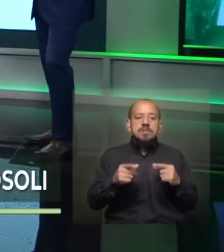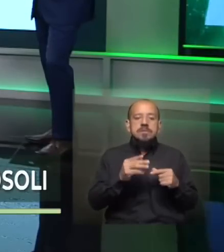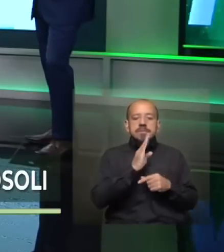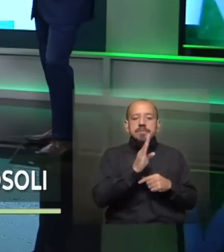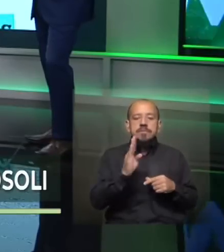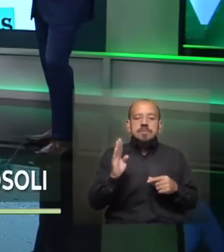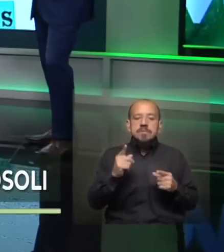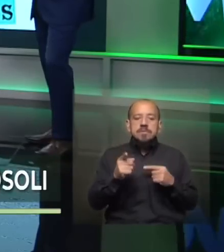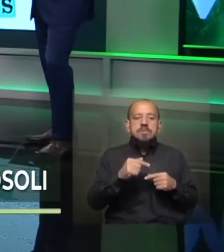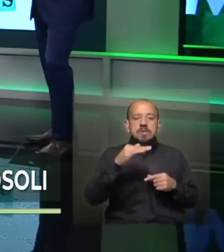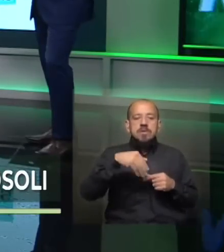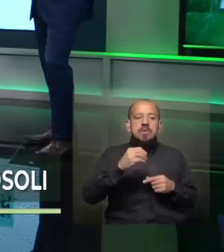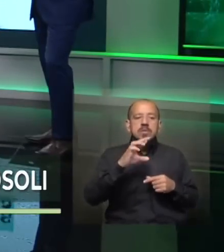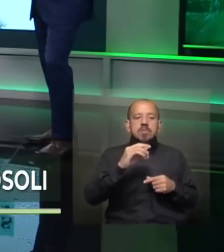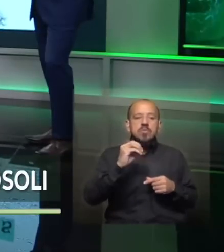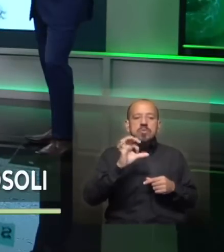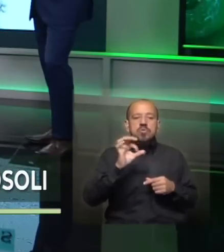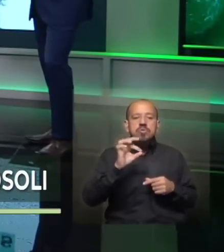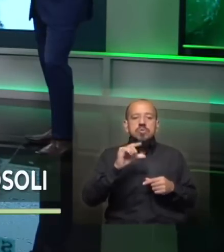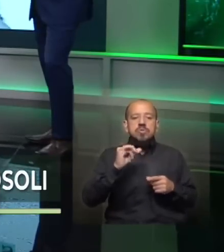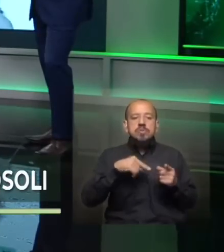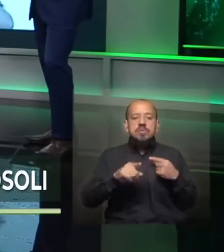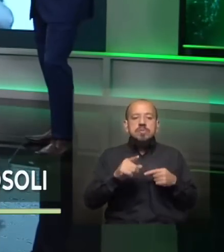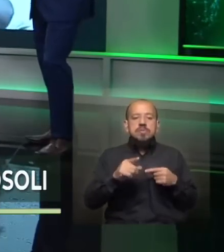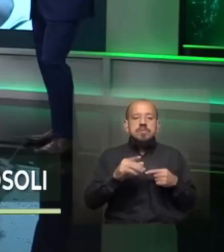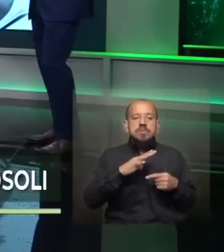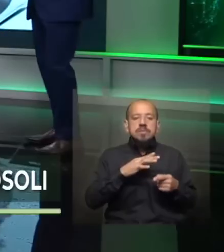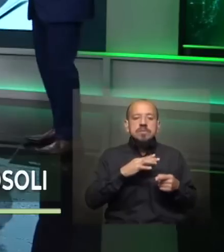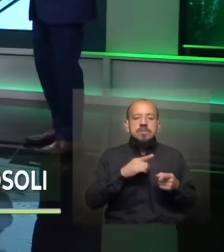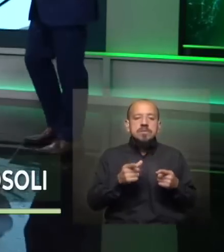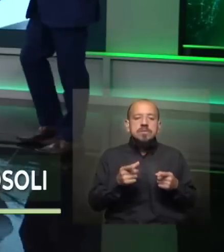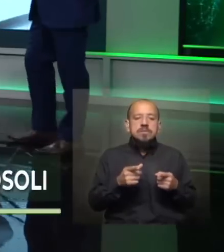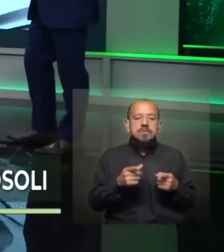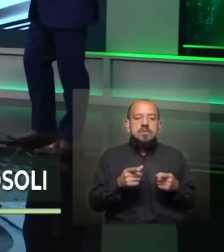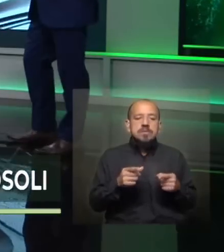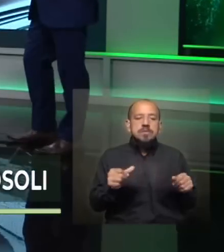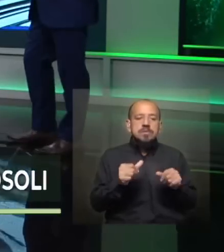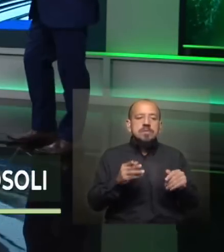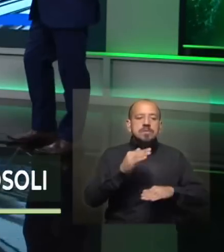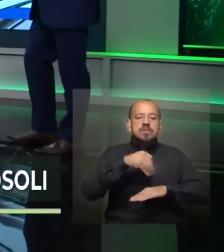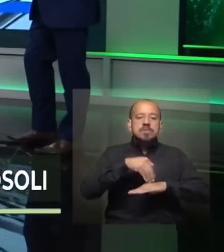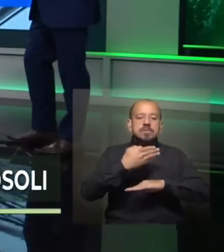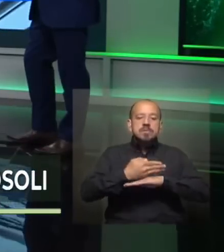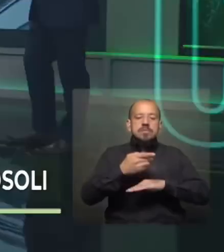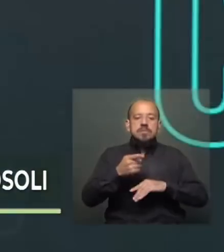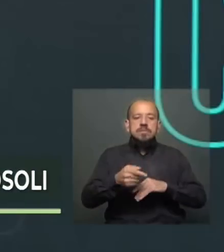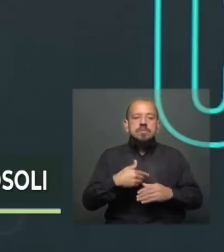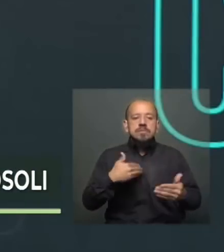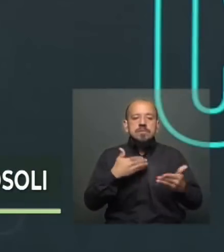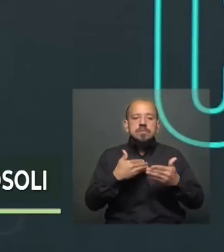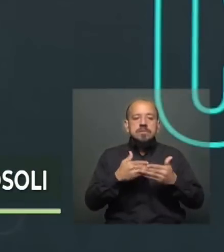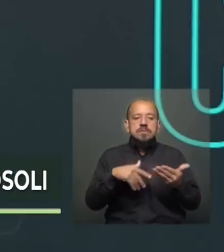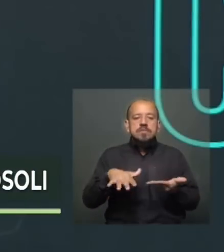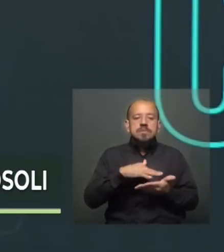biblioteca popular morosol este flamante espacio maravilloso que que hizo el municipio B allí cerquita de la plaza